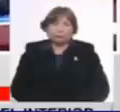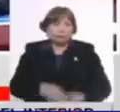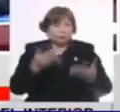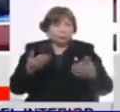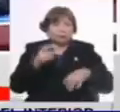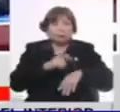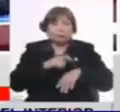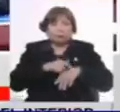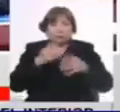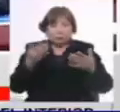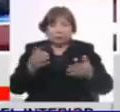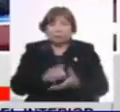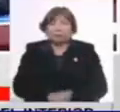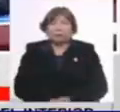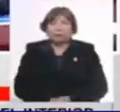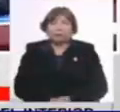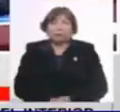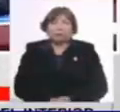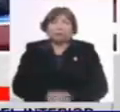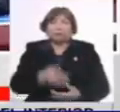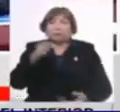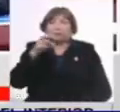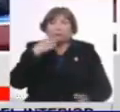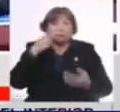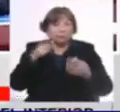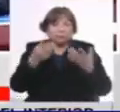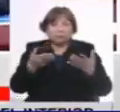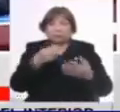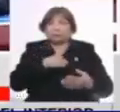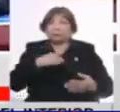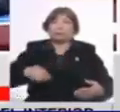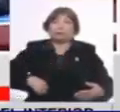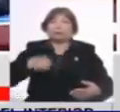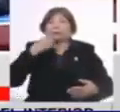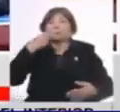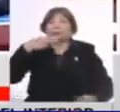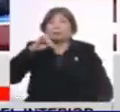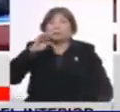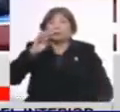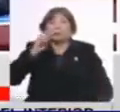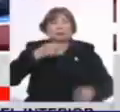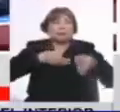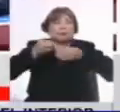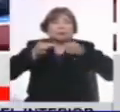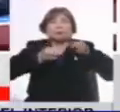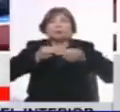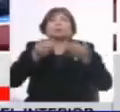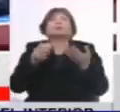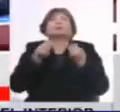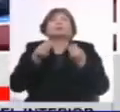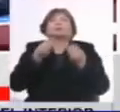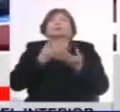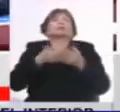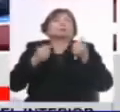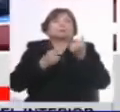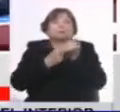En este momento, señor Premier, me gustaría que el señor ministro Huertas nos explique cómo va